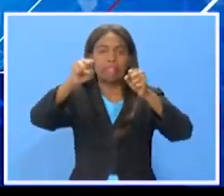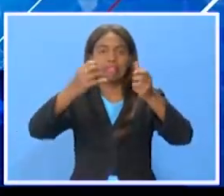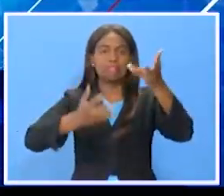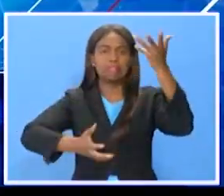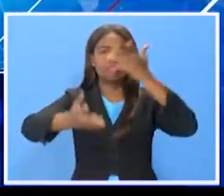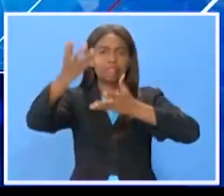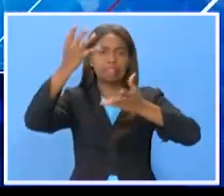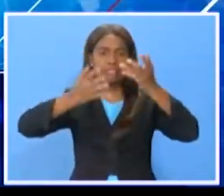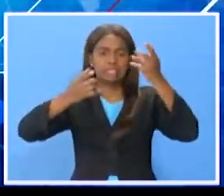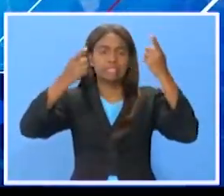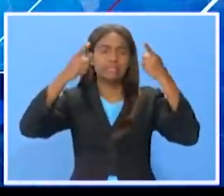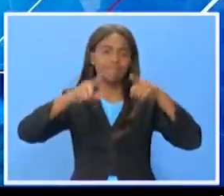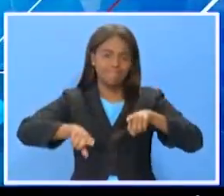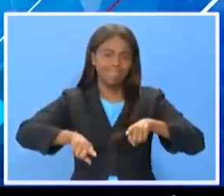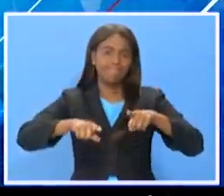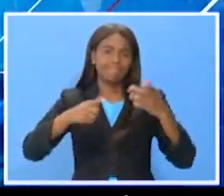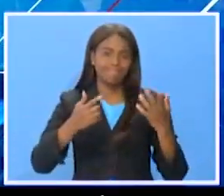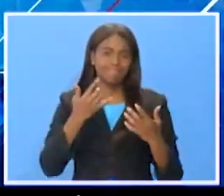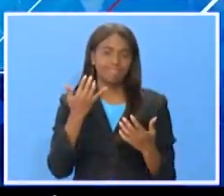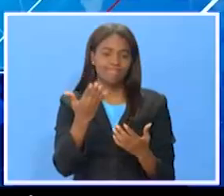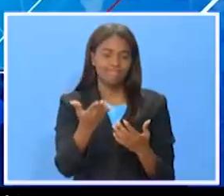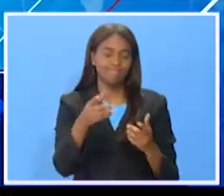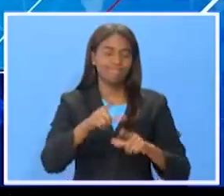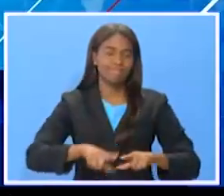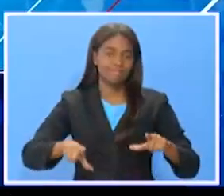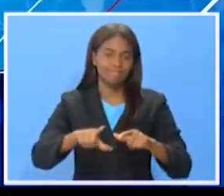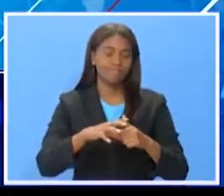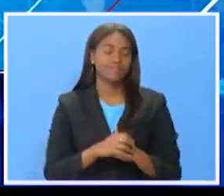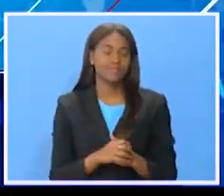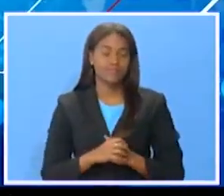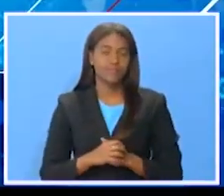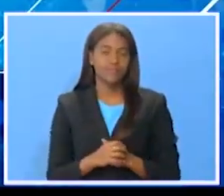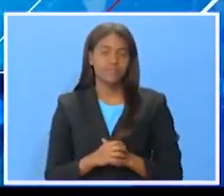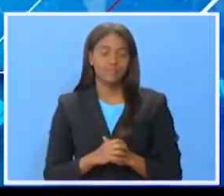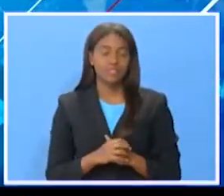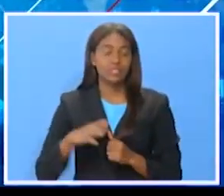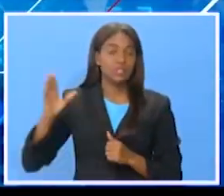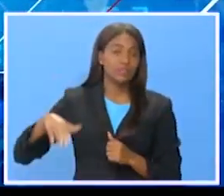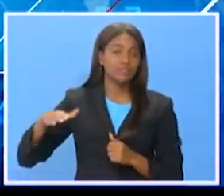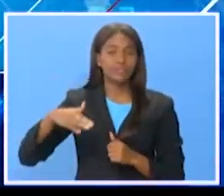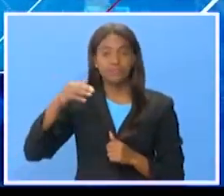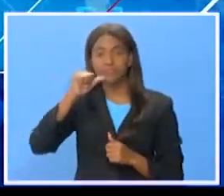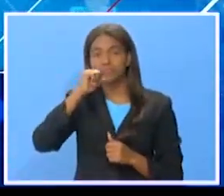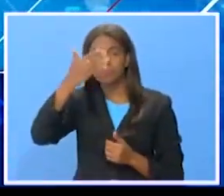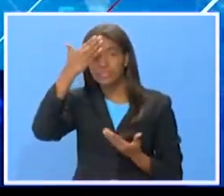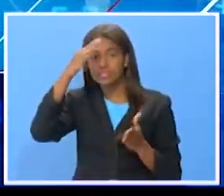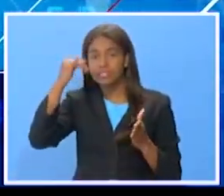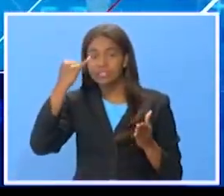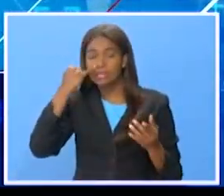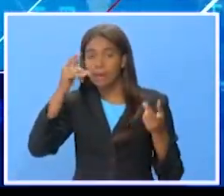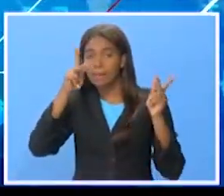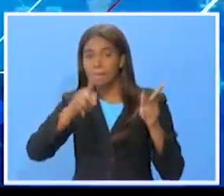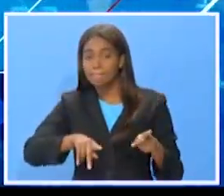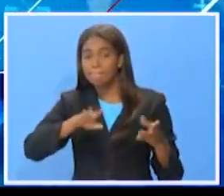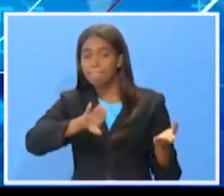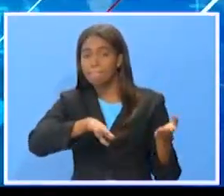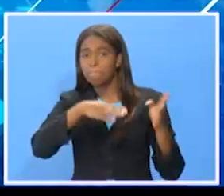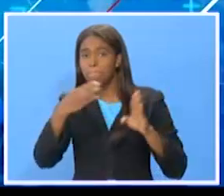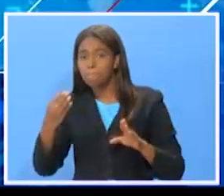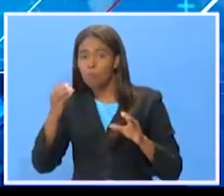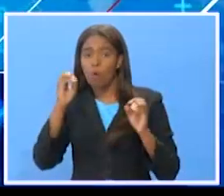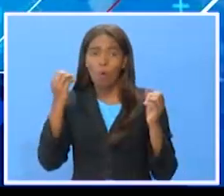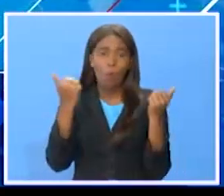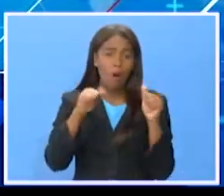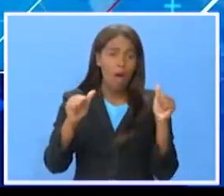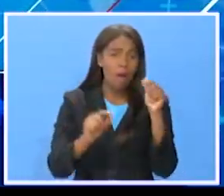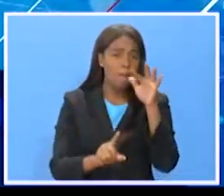a escombros este lugar. Mientras tanto, pues no se ha informado de ninguna persona afectada por el